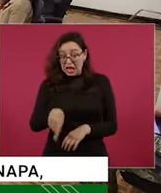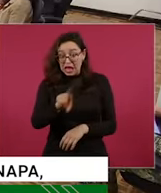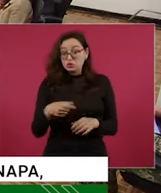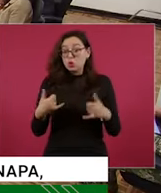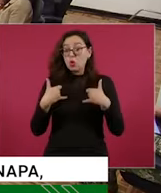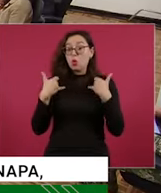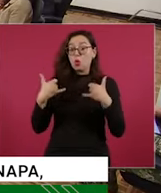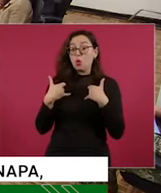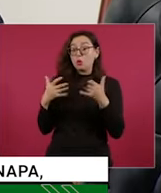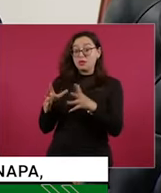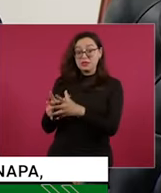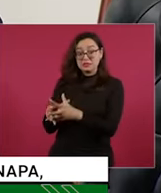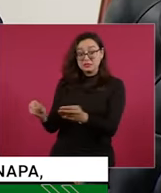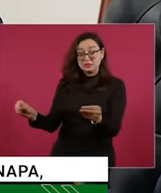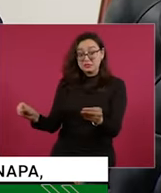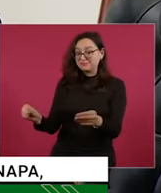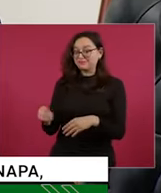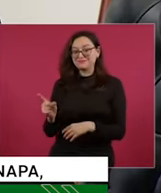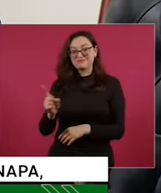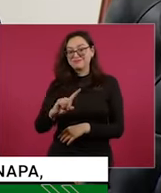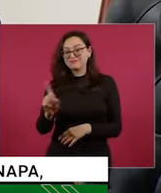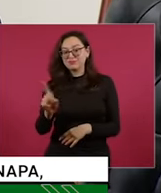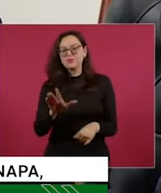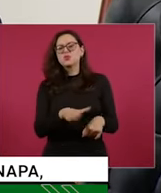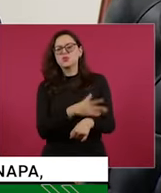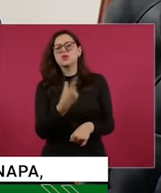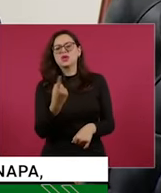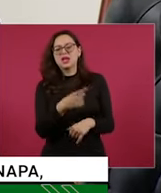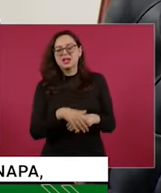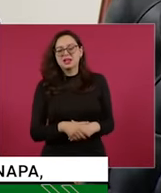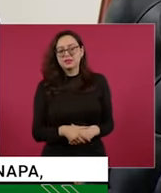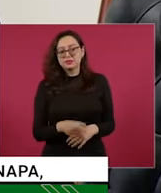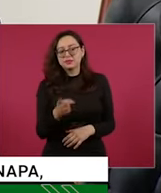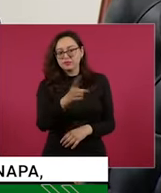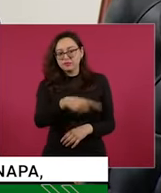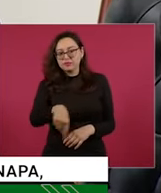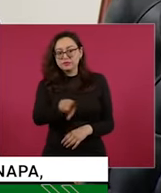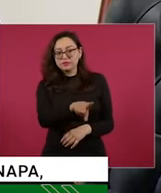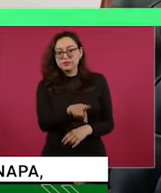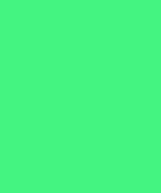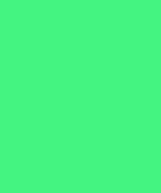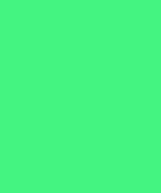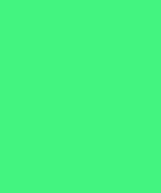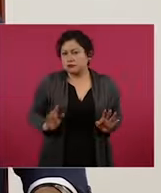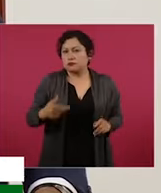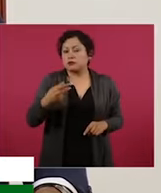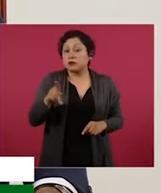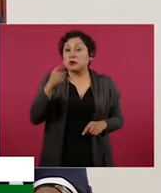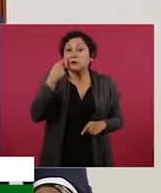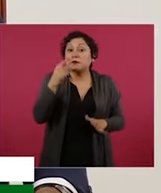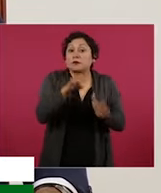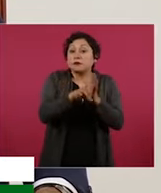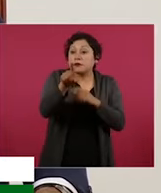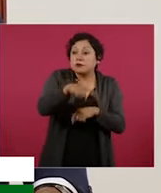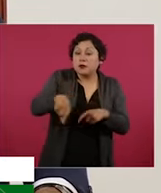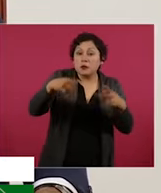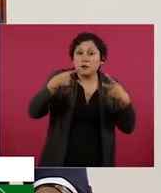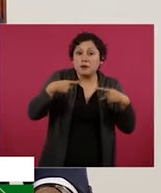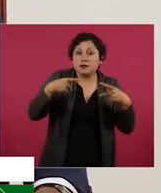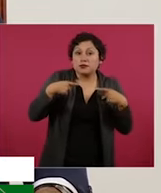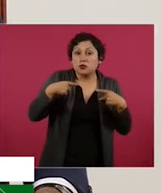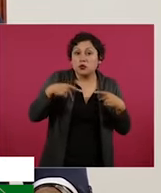por posible vinculación con la delincuencia organizada. Al dar a conocer